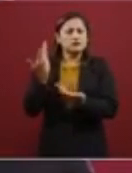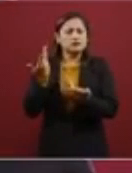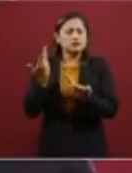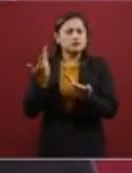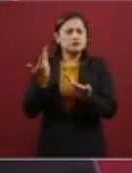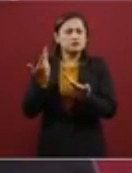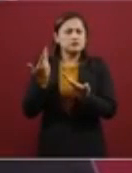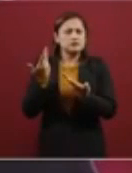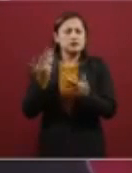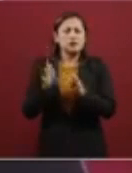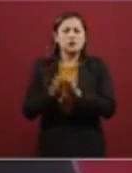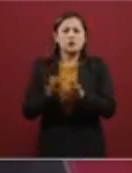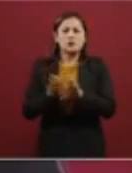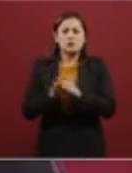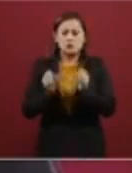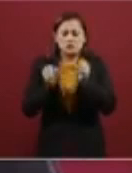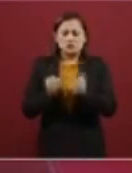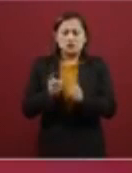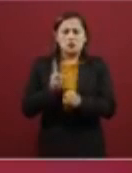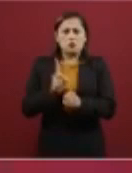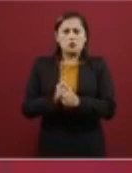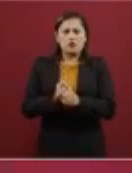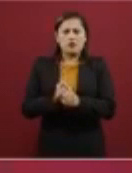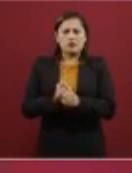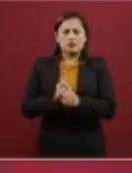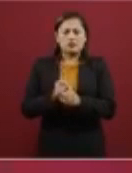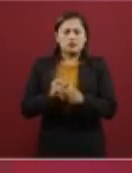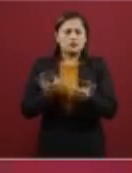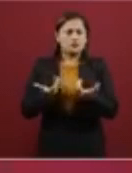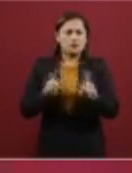elementos para garantizar la seguridad pública,